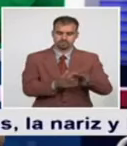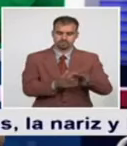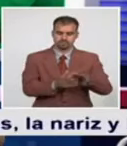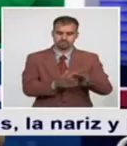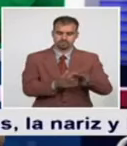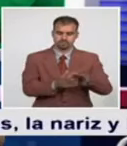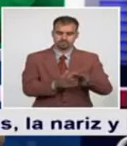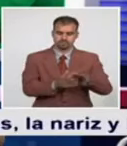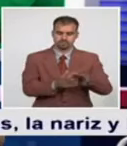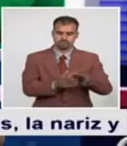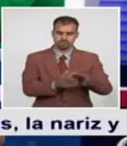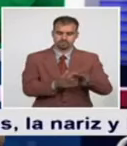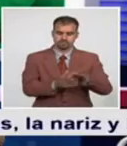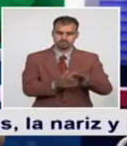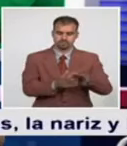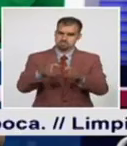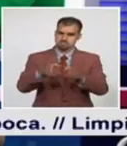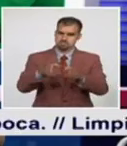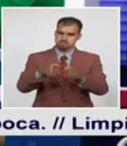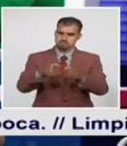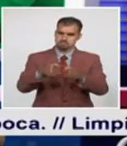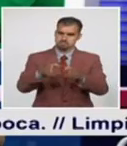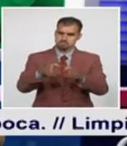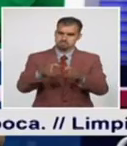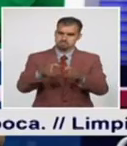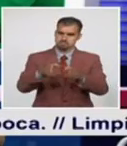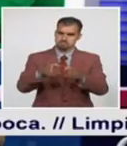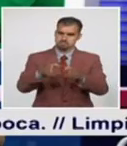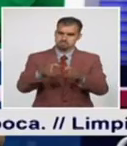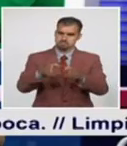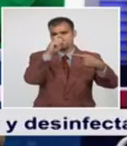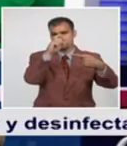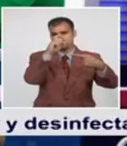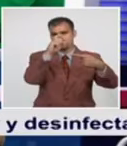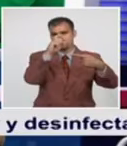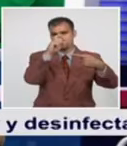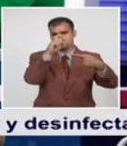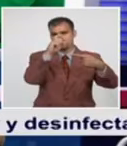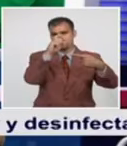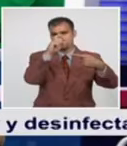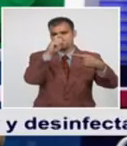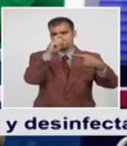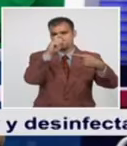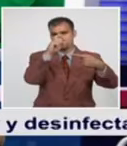pacientes, un hombre de 54 años del municipio de 10 de